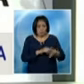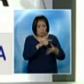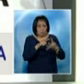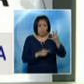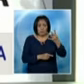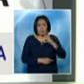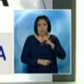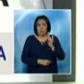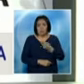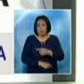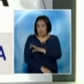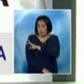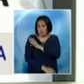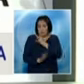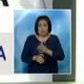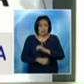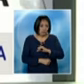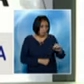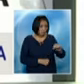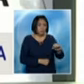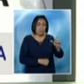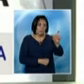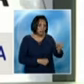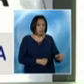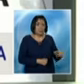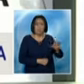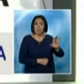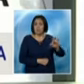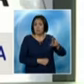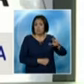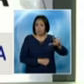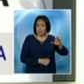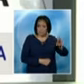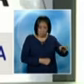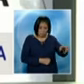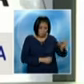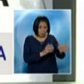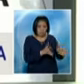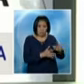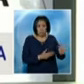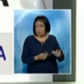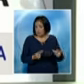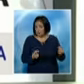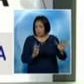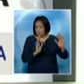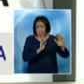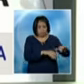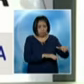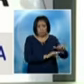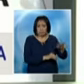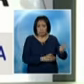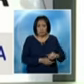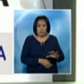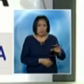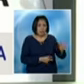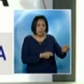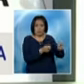denuncias fiscales contra el Contralor. Queremos la cabeza del Contralor, muerte súbita al Contralor. El